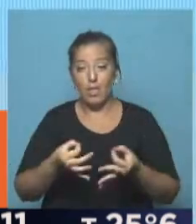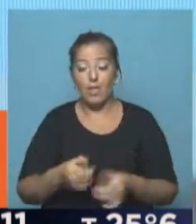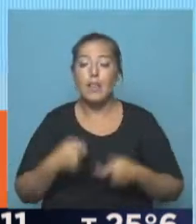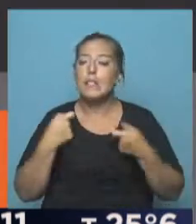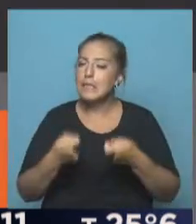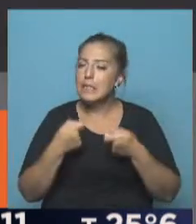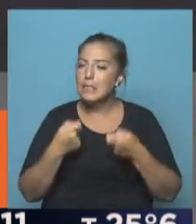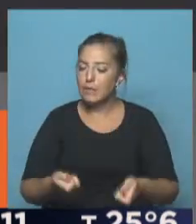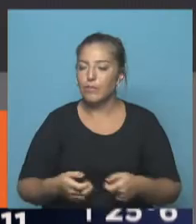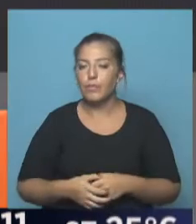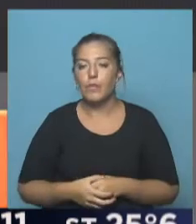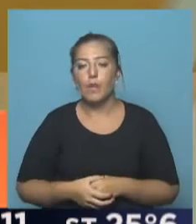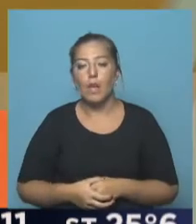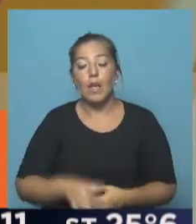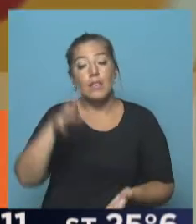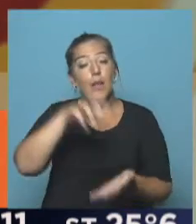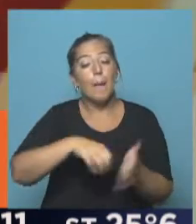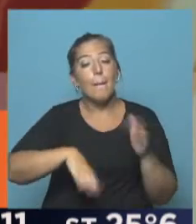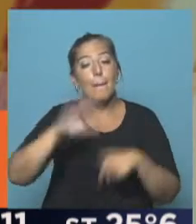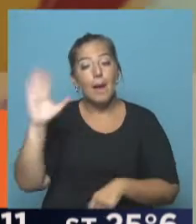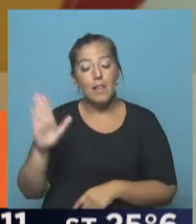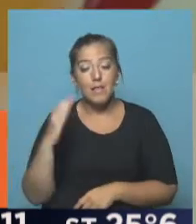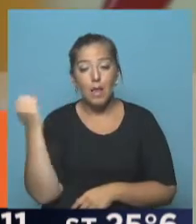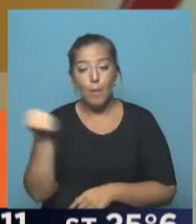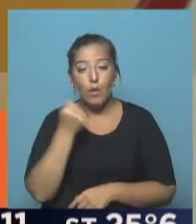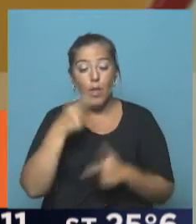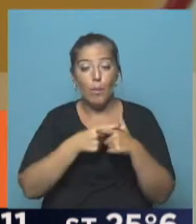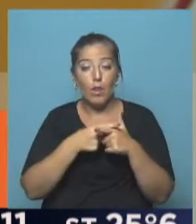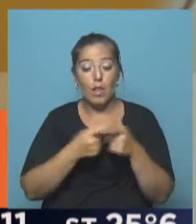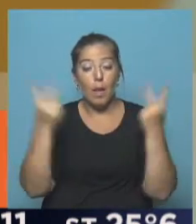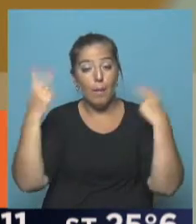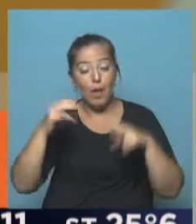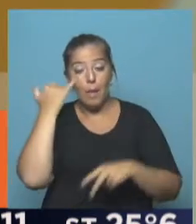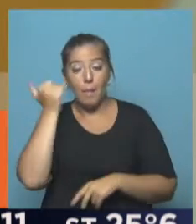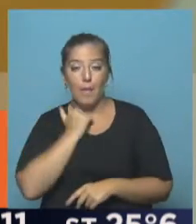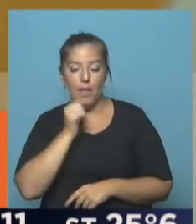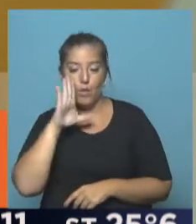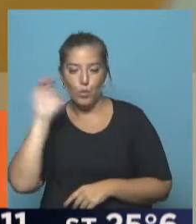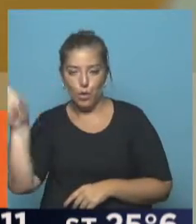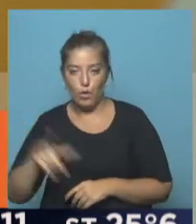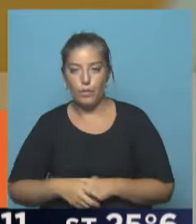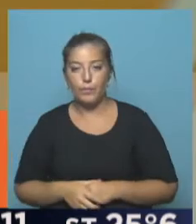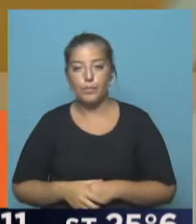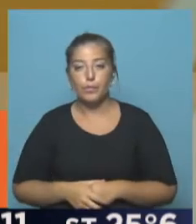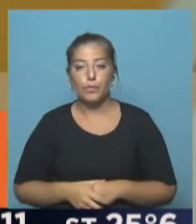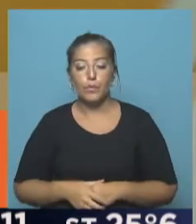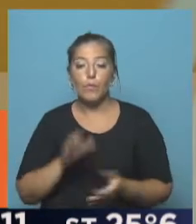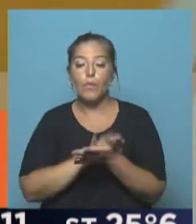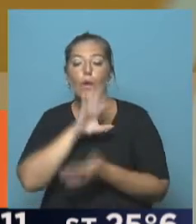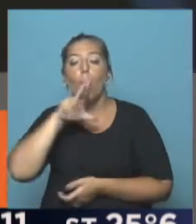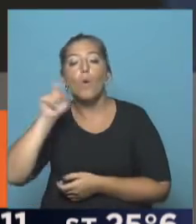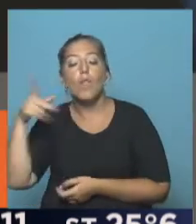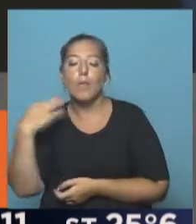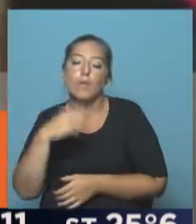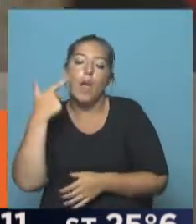insisto, es el órgano más sensible de la política exterior y militar de los Estados Unidos. Con relación a lo de Rusia, yo creo que tenemos